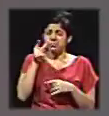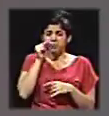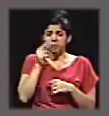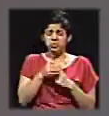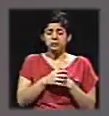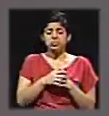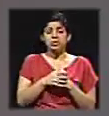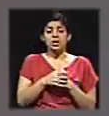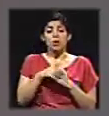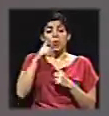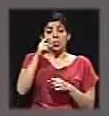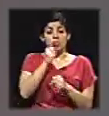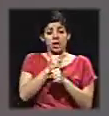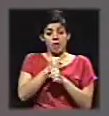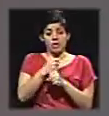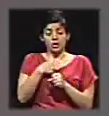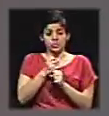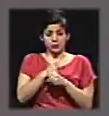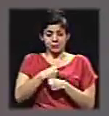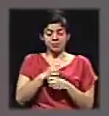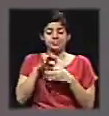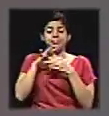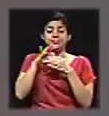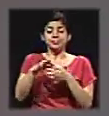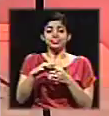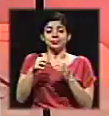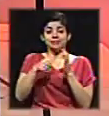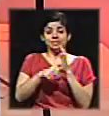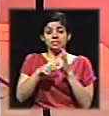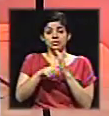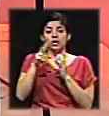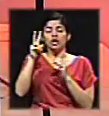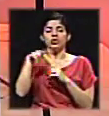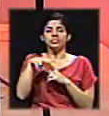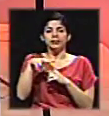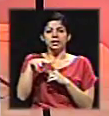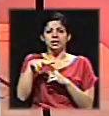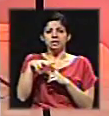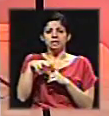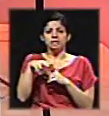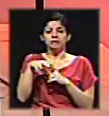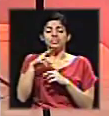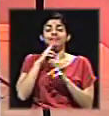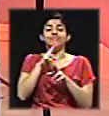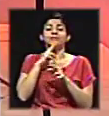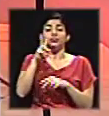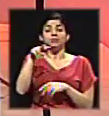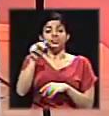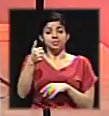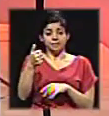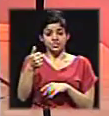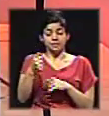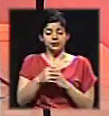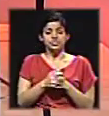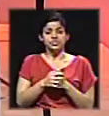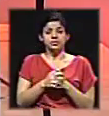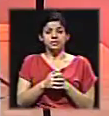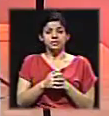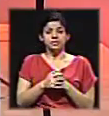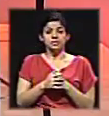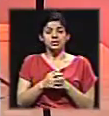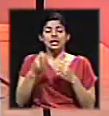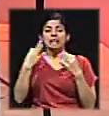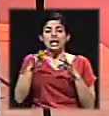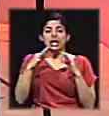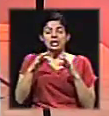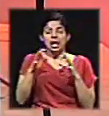un trabajo que hice sobre las elecciones de 2000, los resultados de 2010,